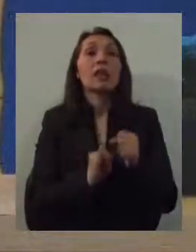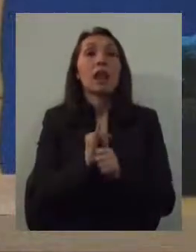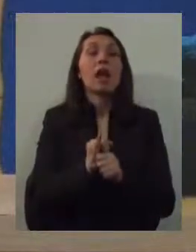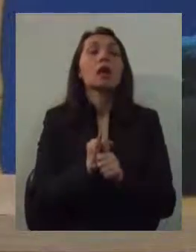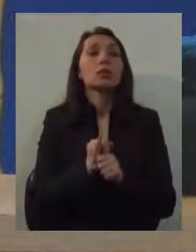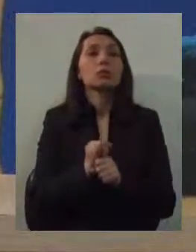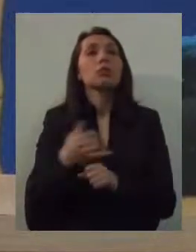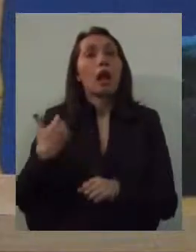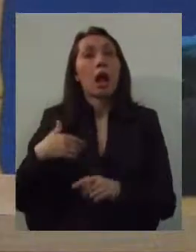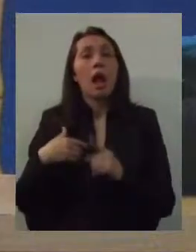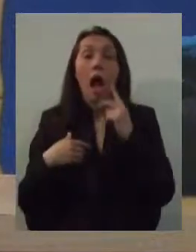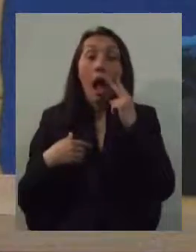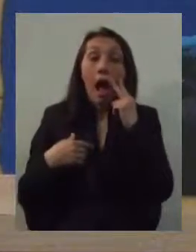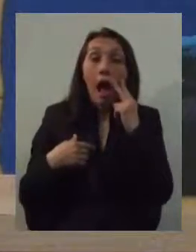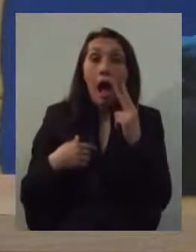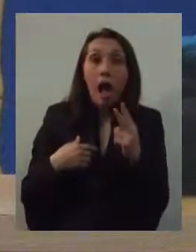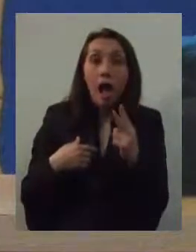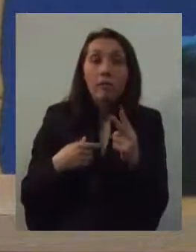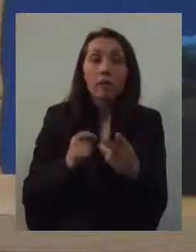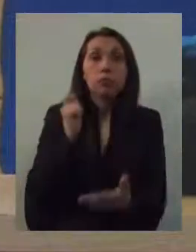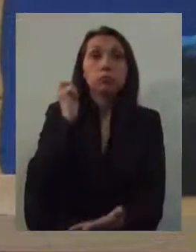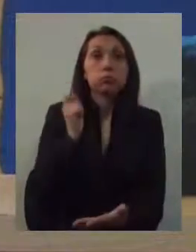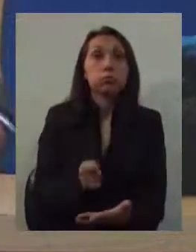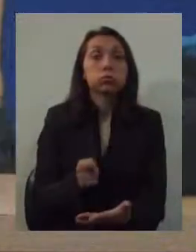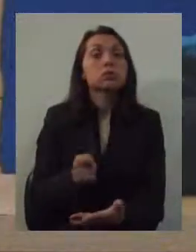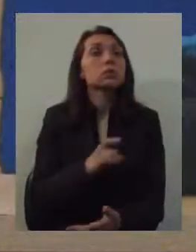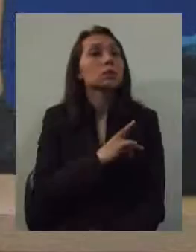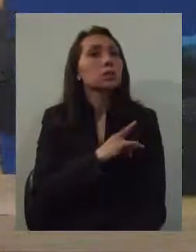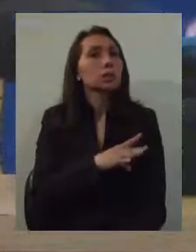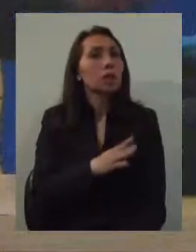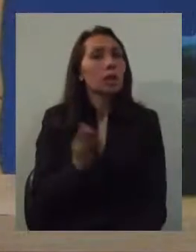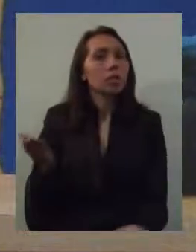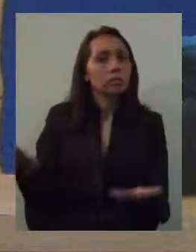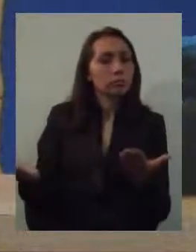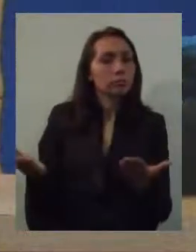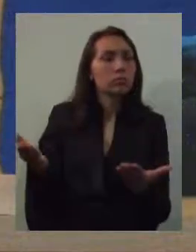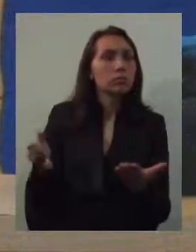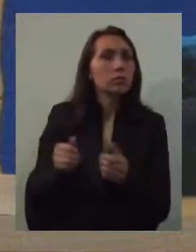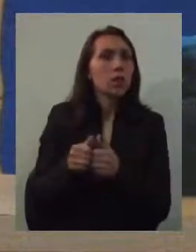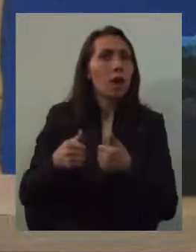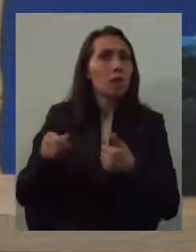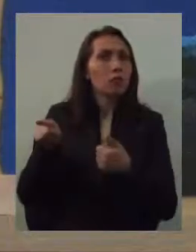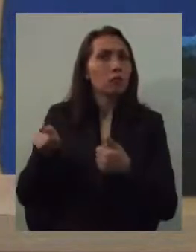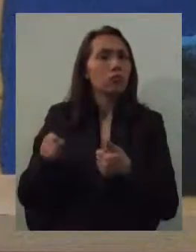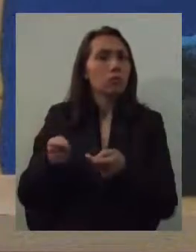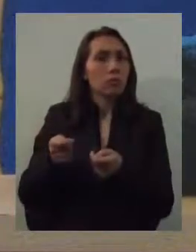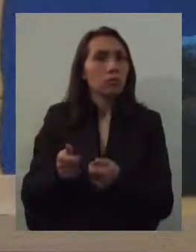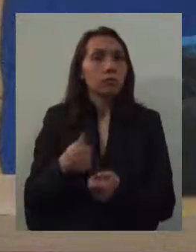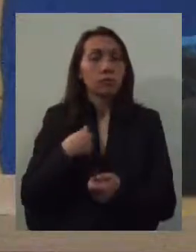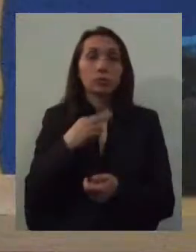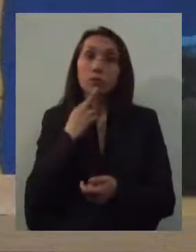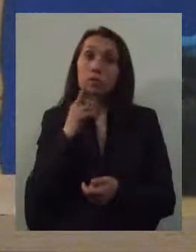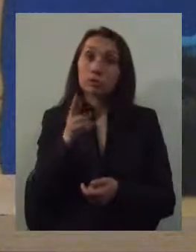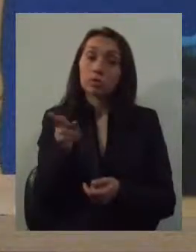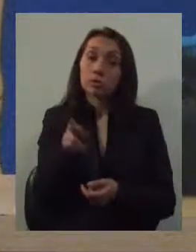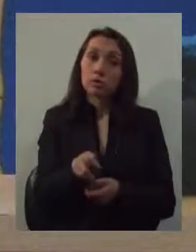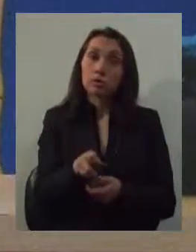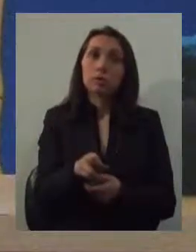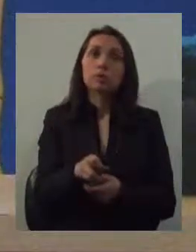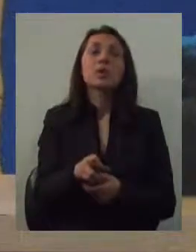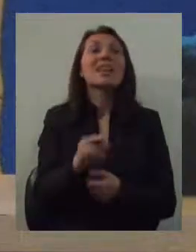argentina para ver si la sentencia del juez chileno emana de autoridad competente, según, reitero, las reglas de